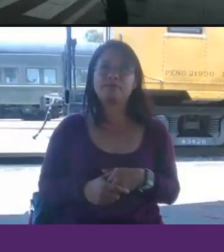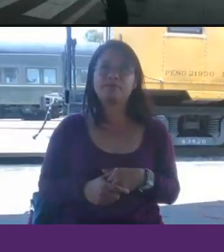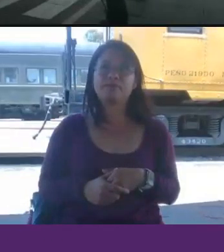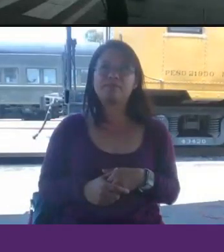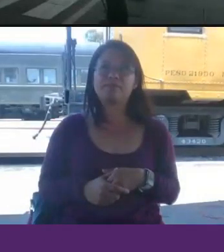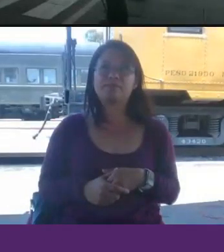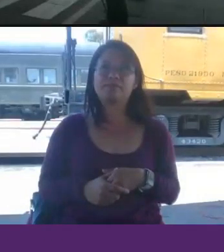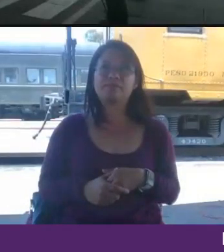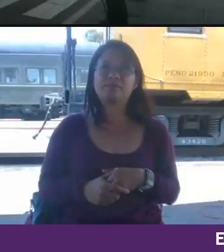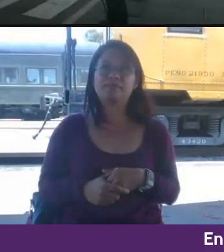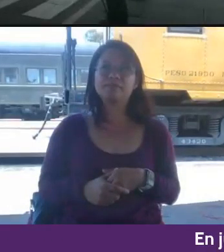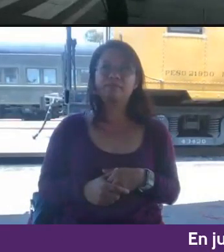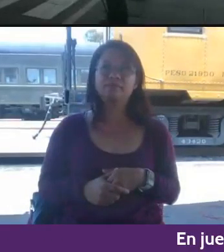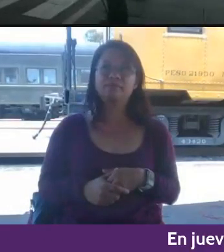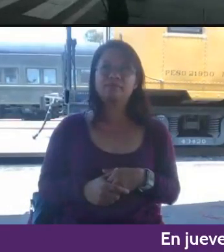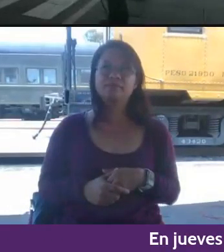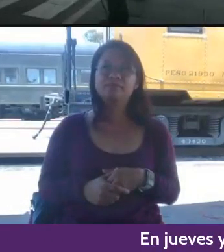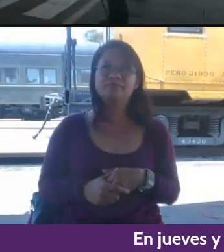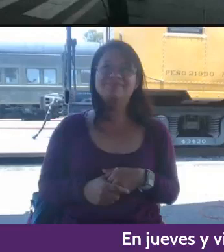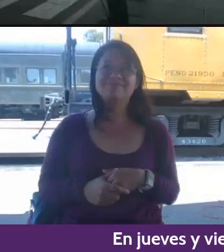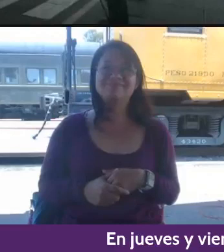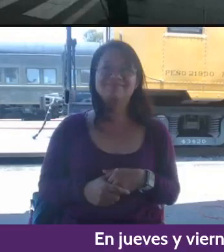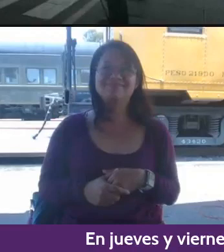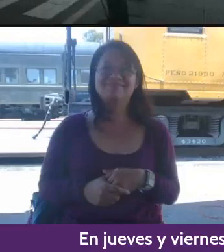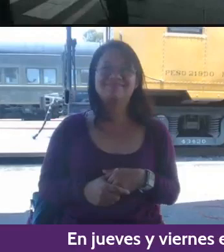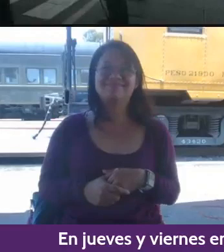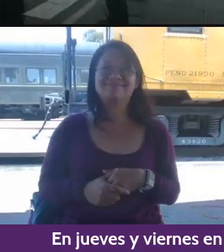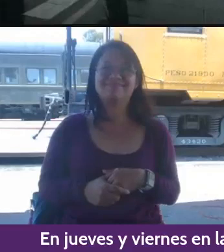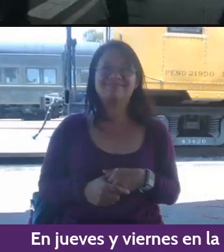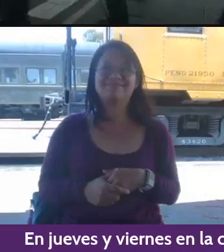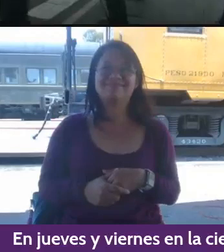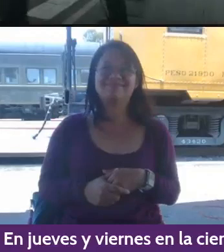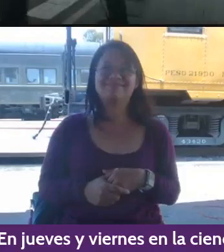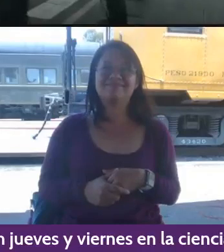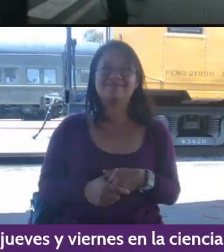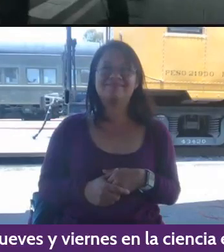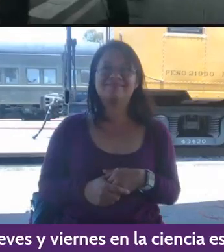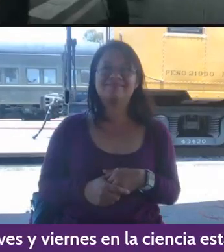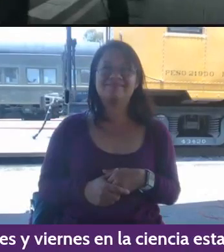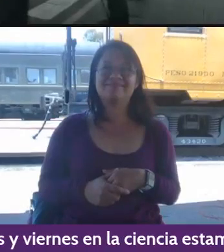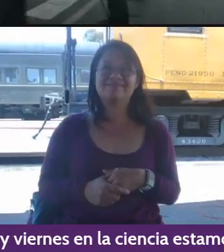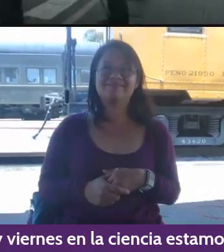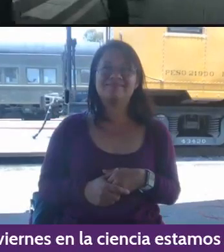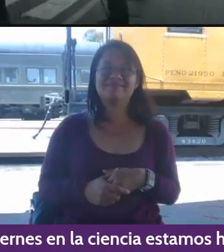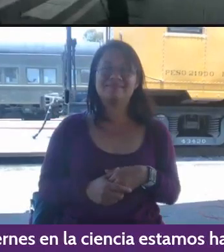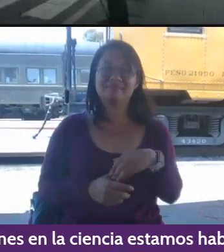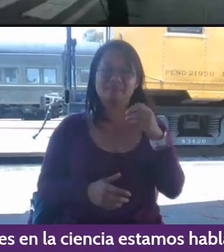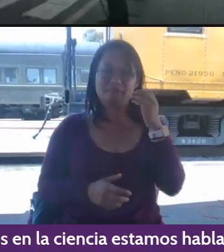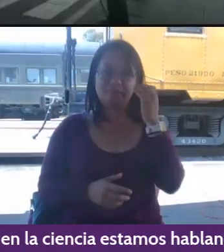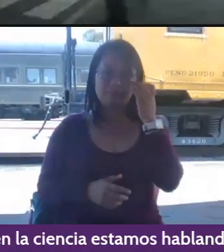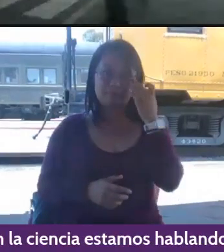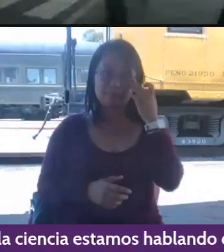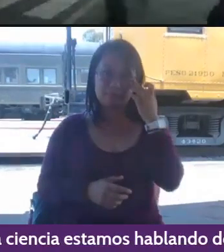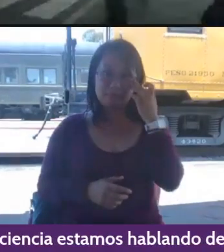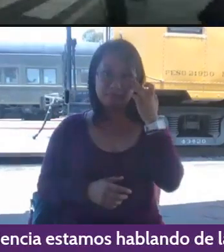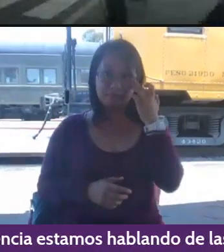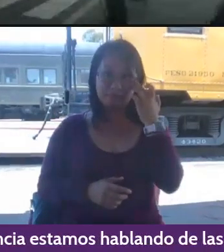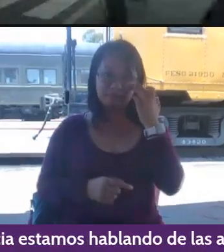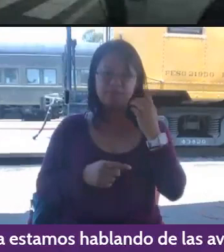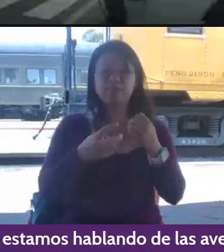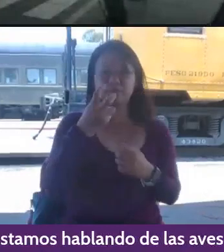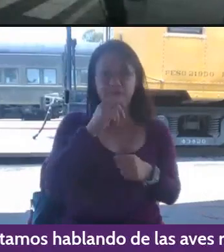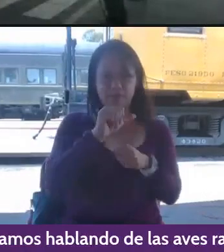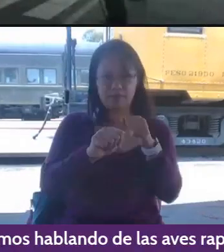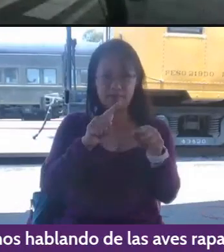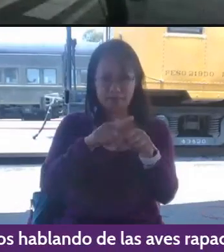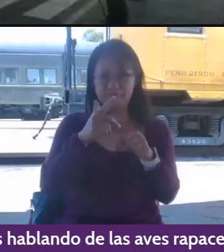Esa parte entre el micrófono, la lechuza y el celular, aquí está. Entonces, la lechuza ya quedó, gracias. La lechuza